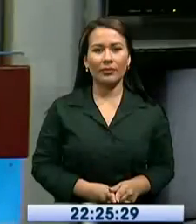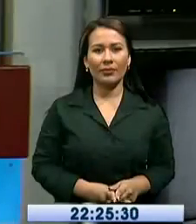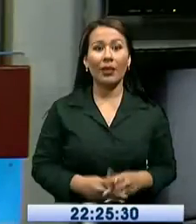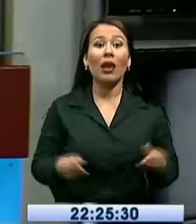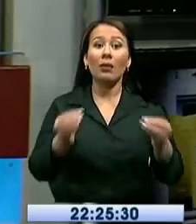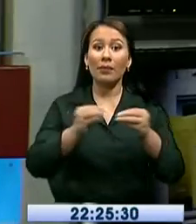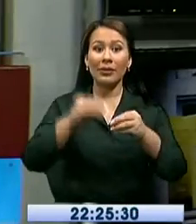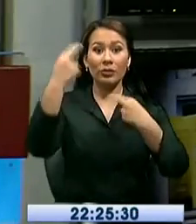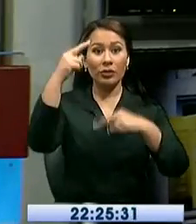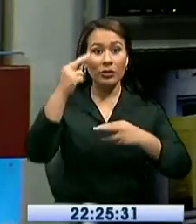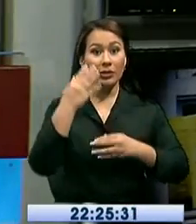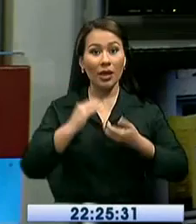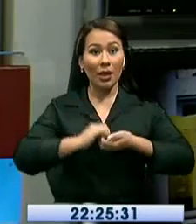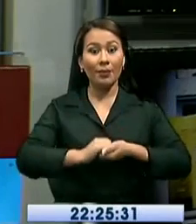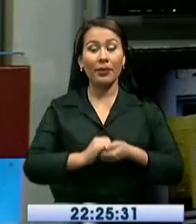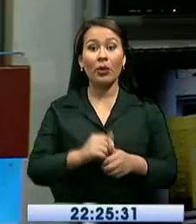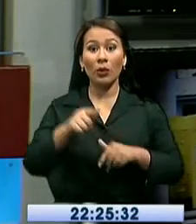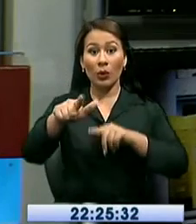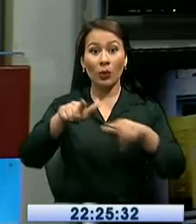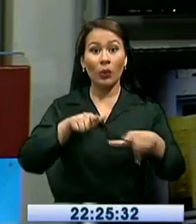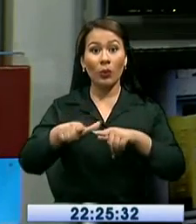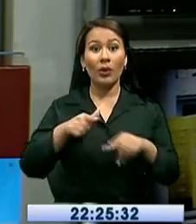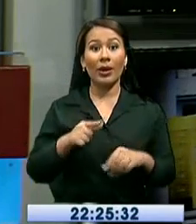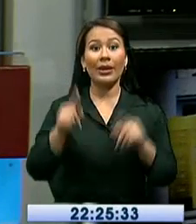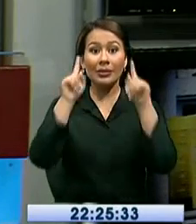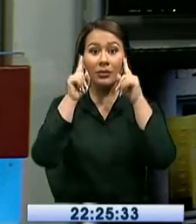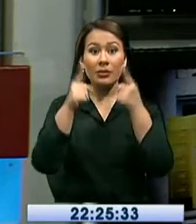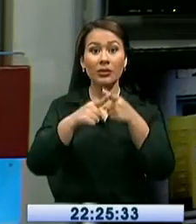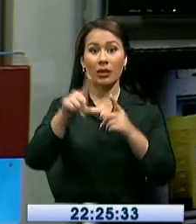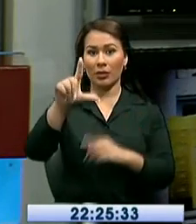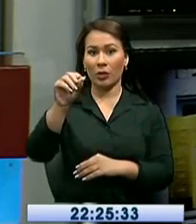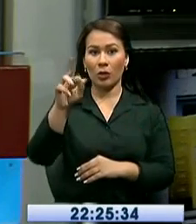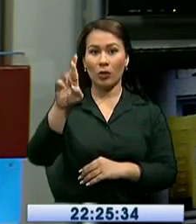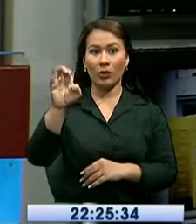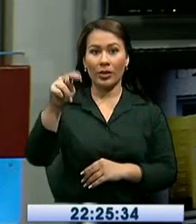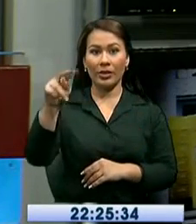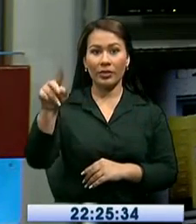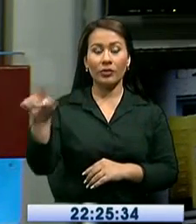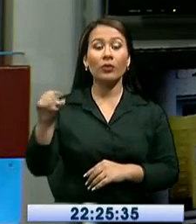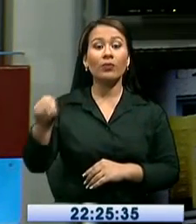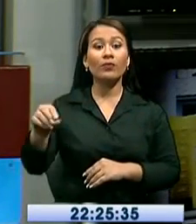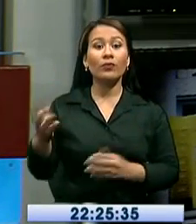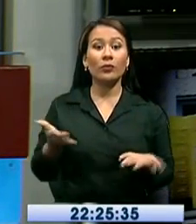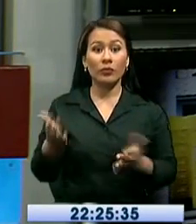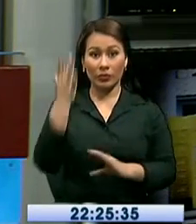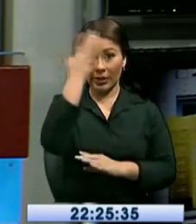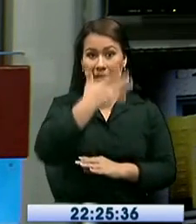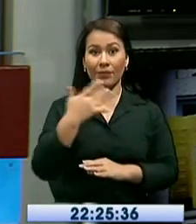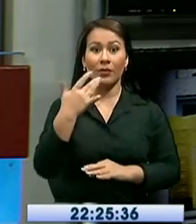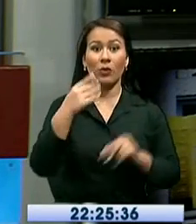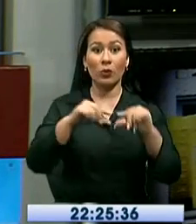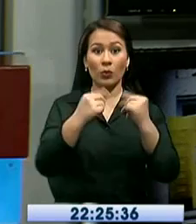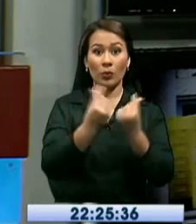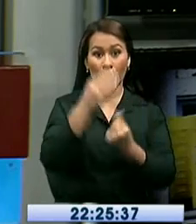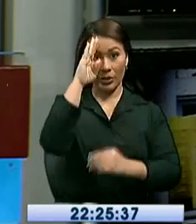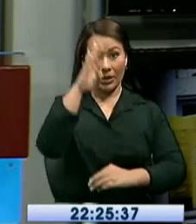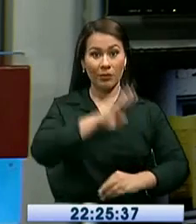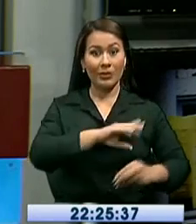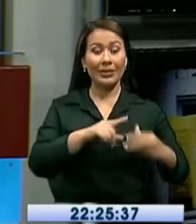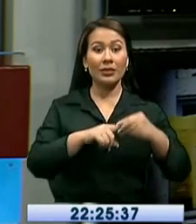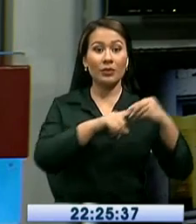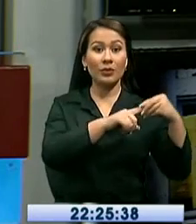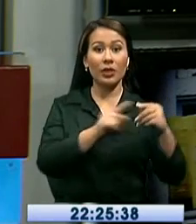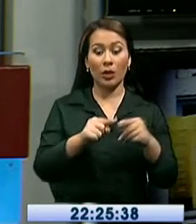Más información, amigos. En el cantón San Lorenzo, provincia de Esmeraldas, agentes del Grupo Especial Móvil Antinarcóticos lograron